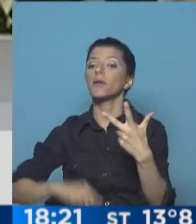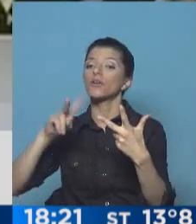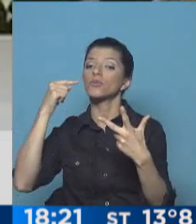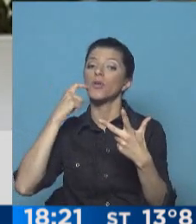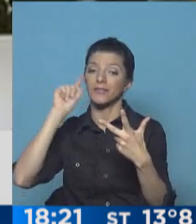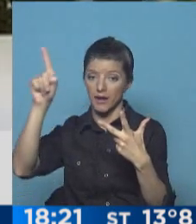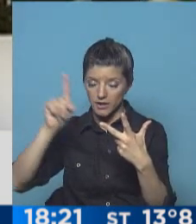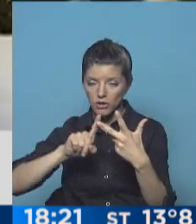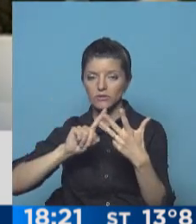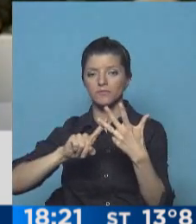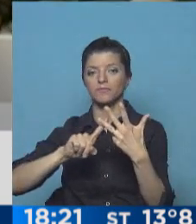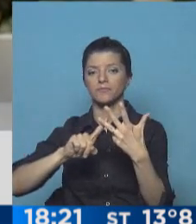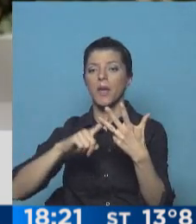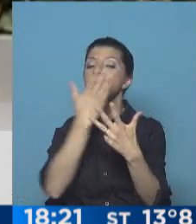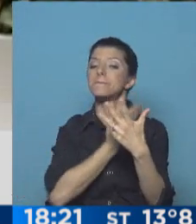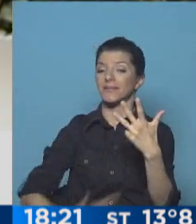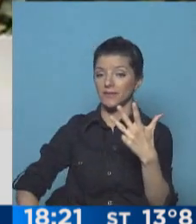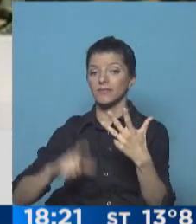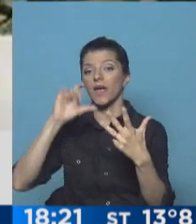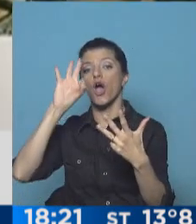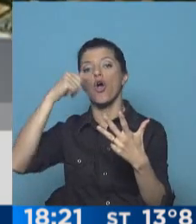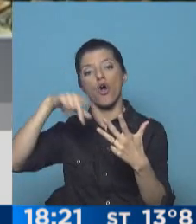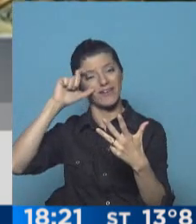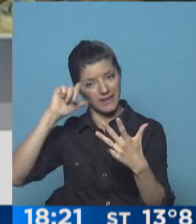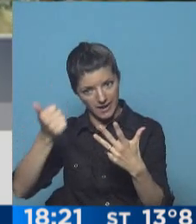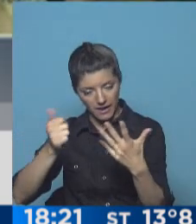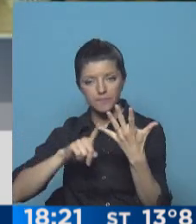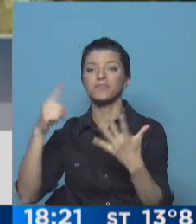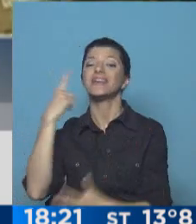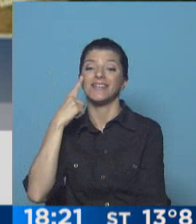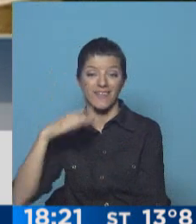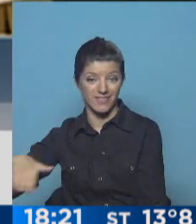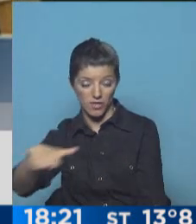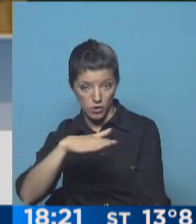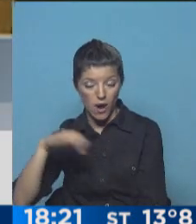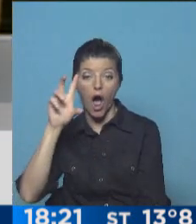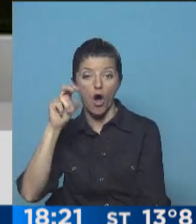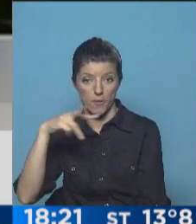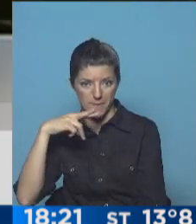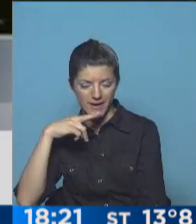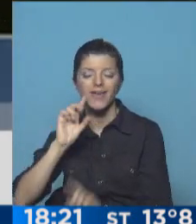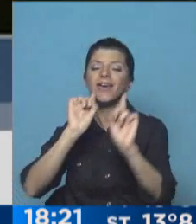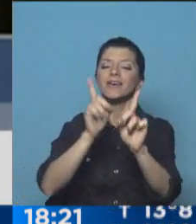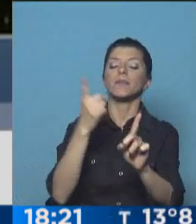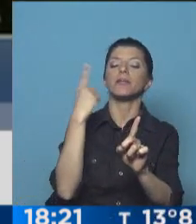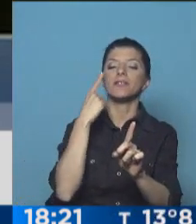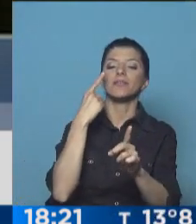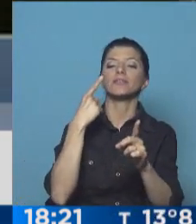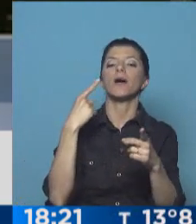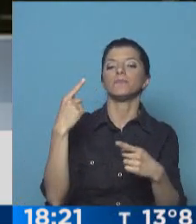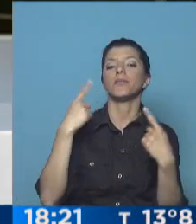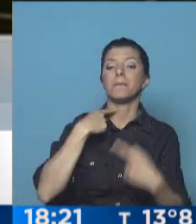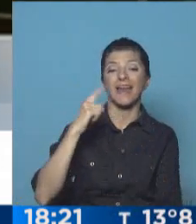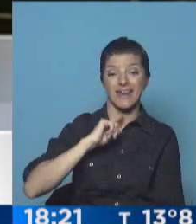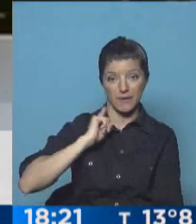José Cáceres, la presidenta de la CONEA, Norma Boero, el intendente de Oro Verde, José Luis Dume, y la intendenta de Paraná, Blanca